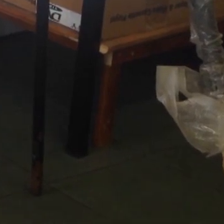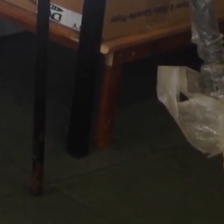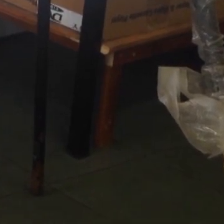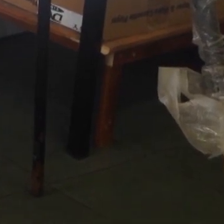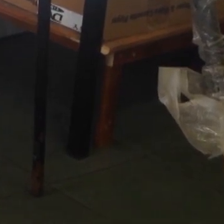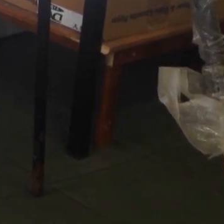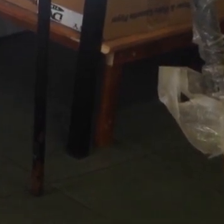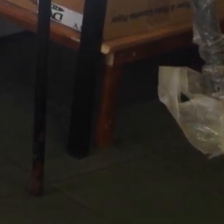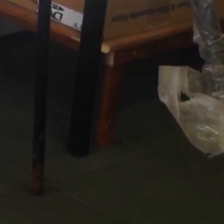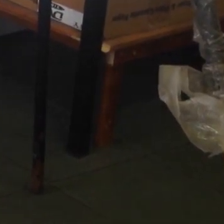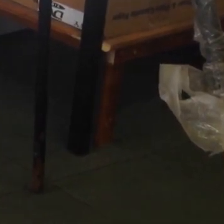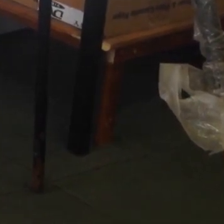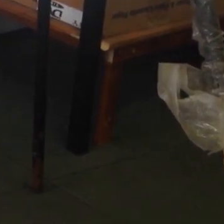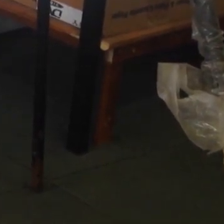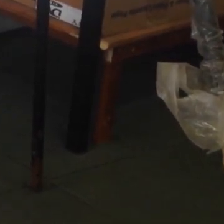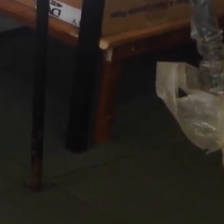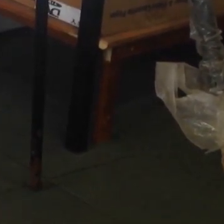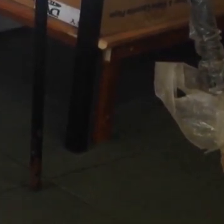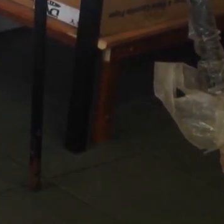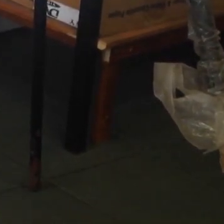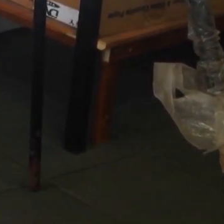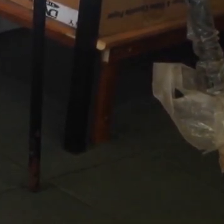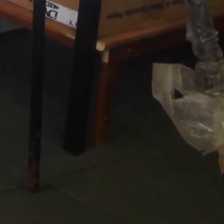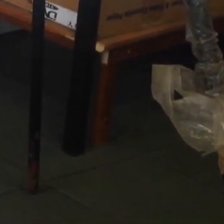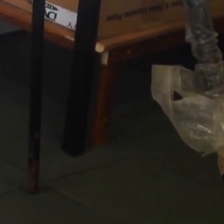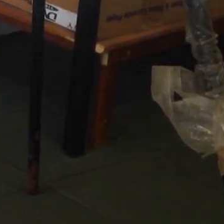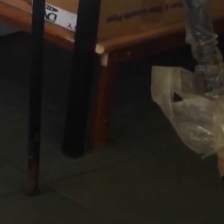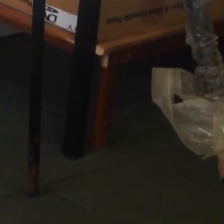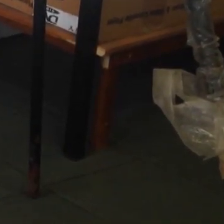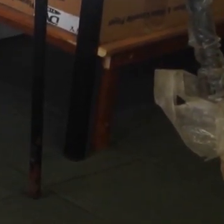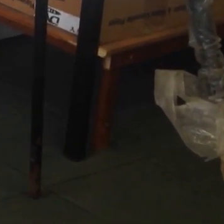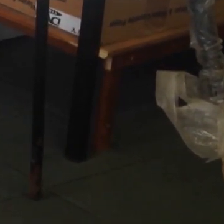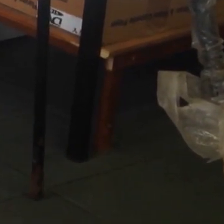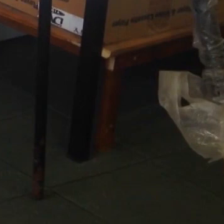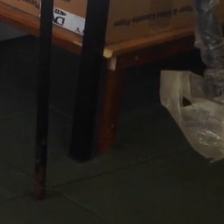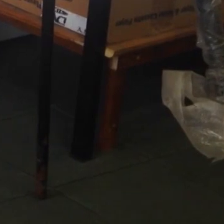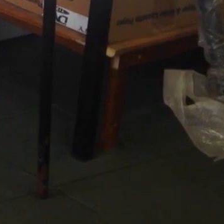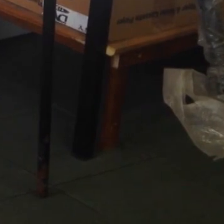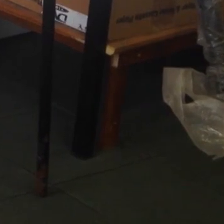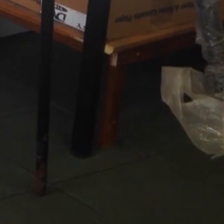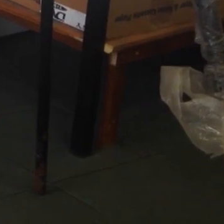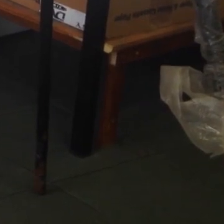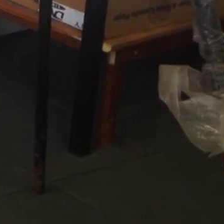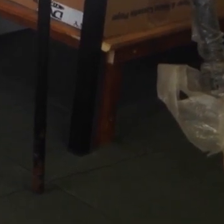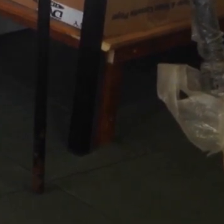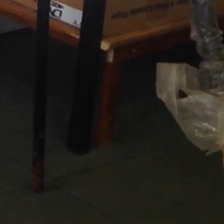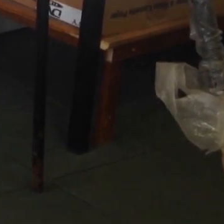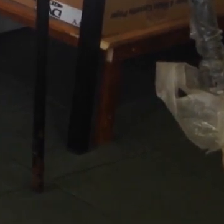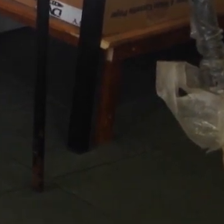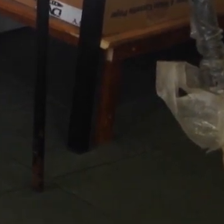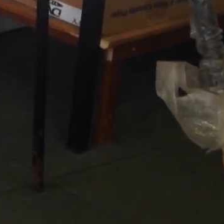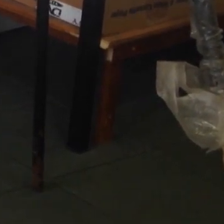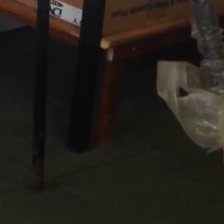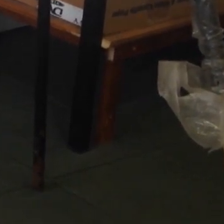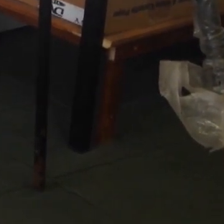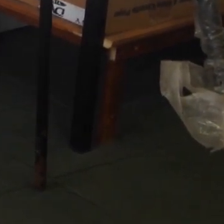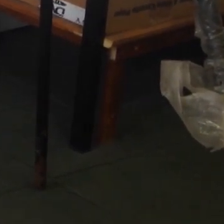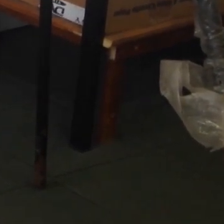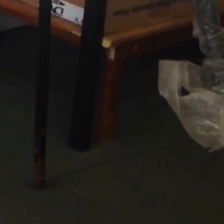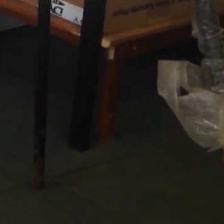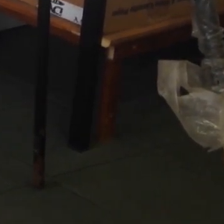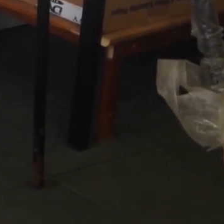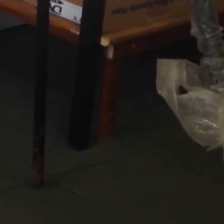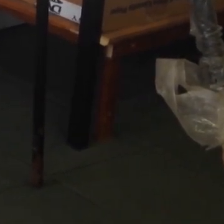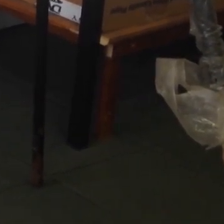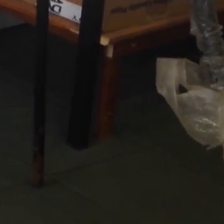es cuando tengo un color, por ejemplo, aquí se ve manchoncito. Tengo un color rojo y hago así con la tijera. Y lo que sobra aquí le